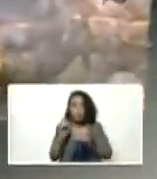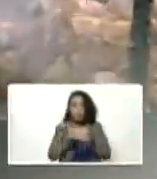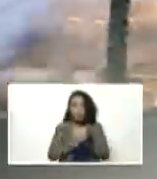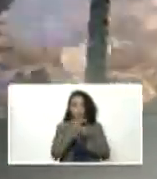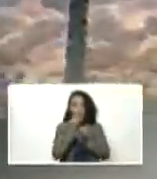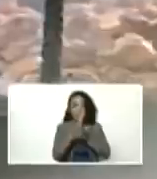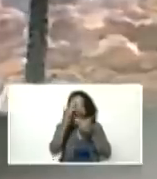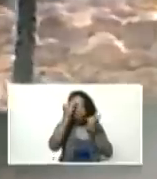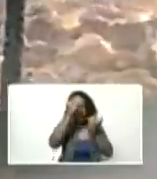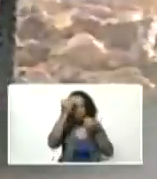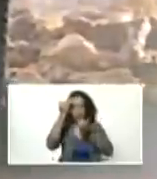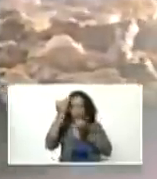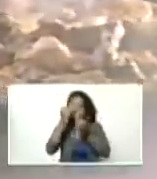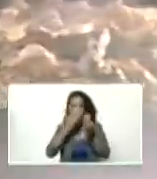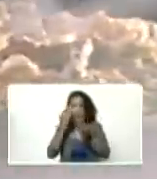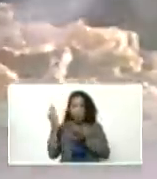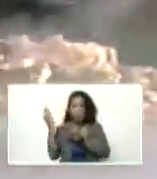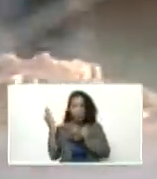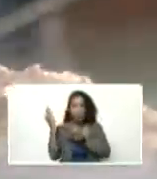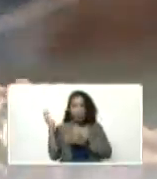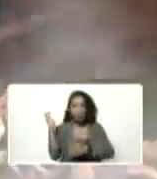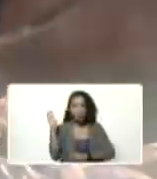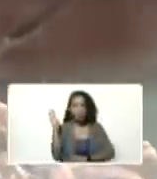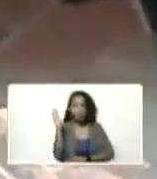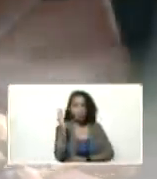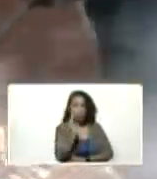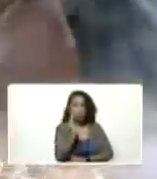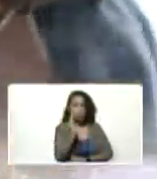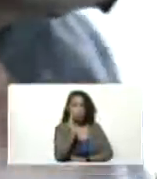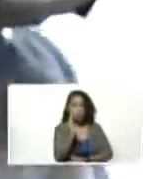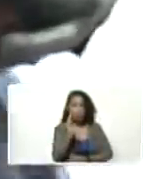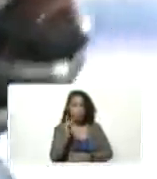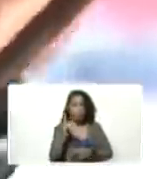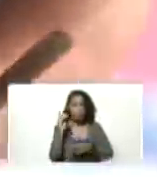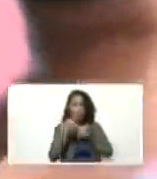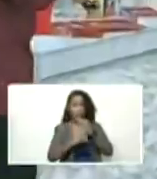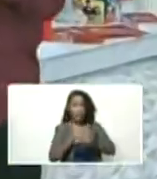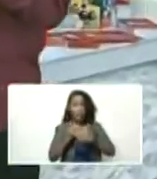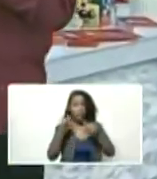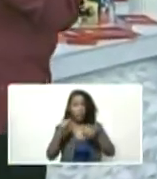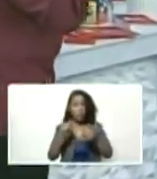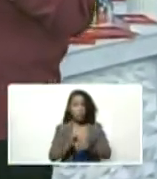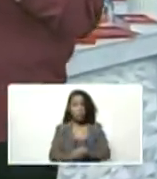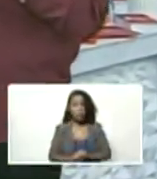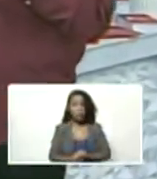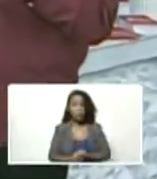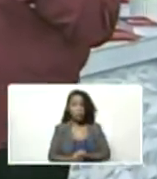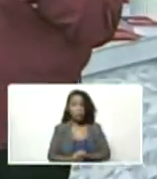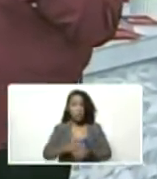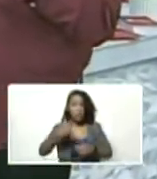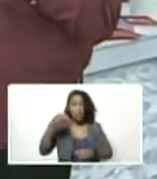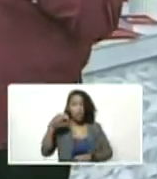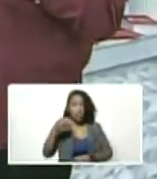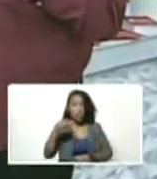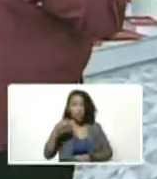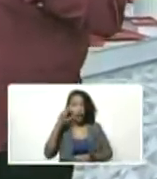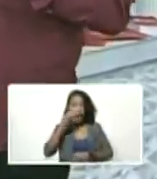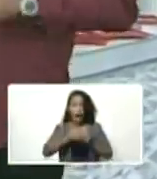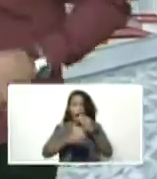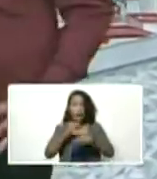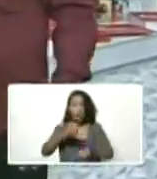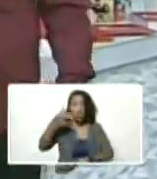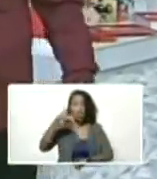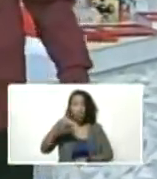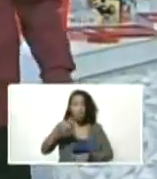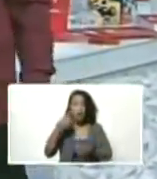emprendedoras, emprendedores que se han venido. Bambú Food Tech. Chicha, mira, un emprendimiento de